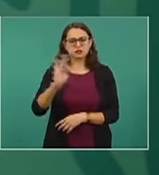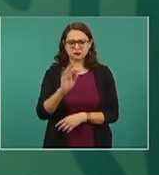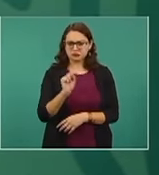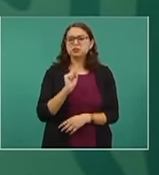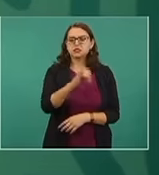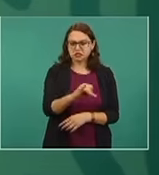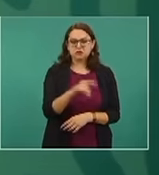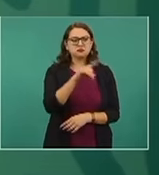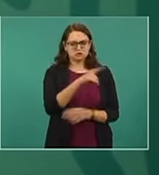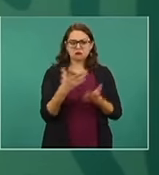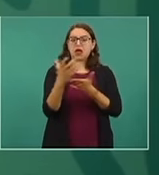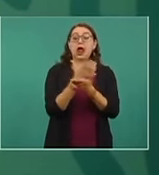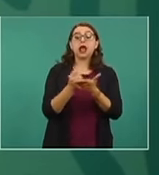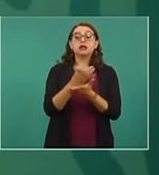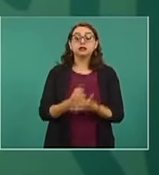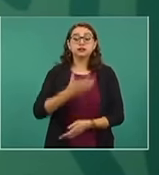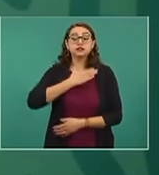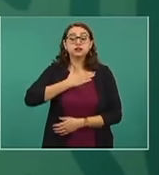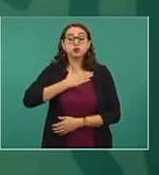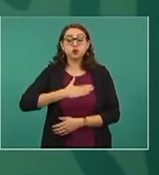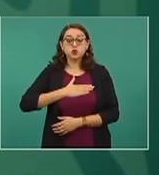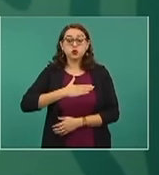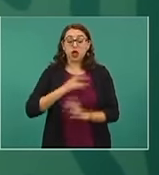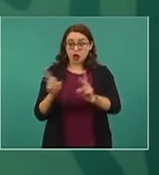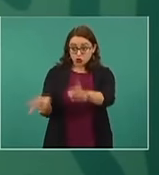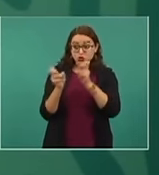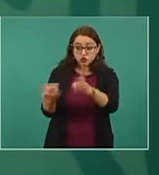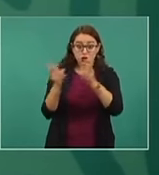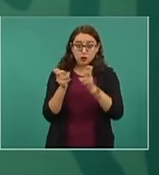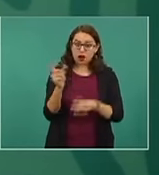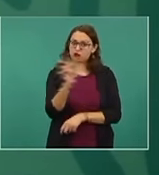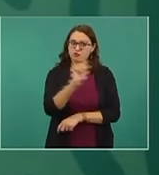Negocios con ganancias razonables, a robar a otro lado.